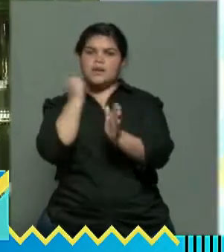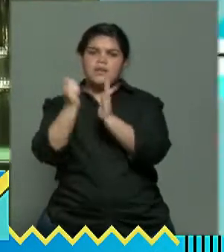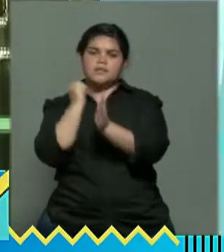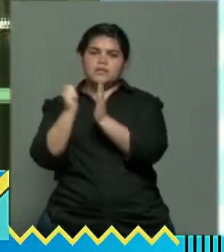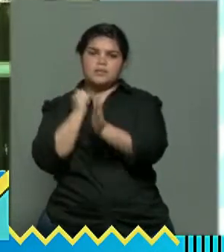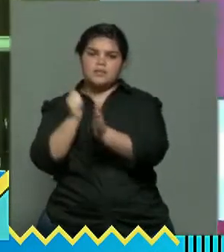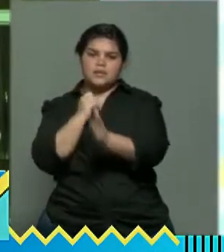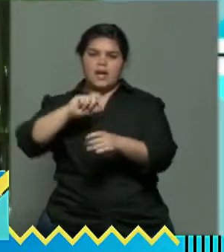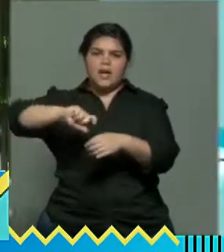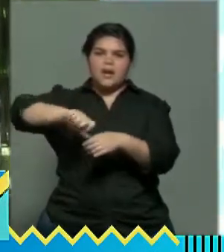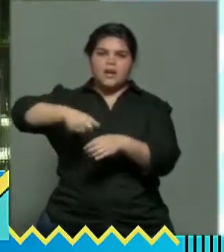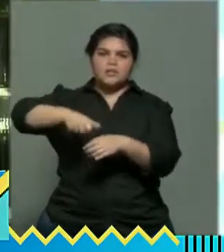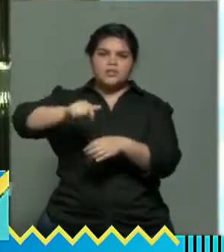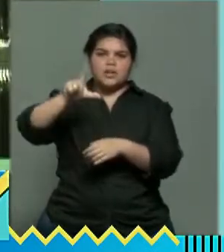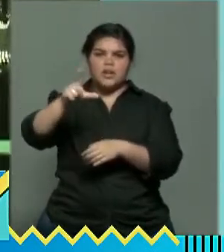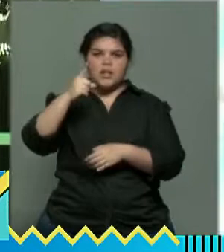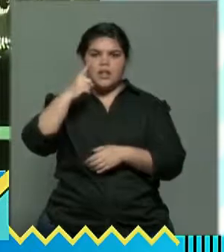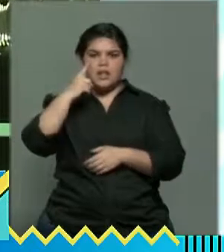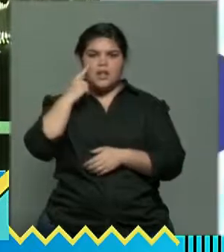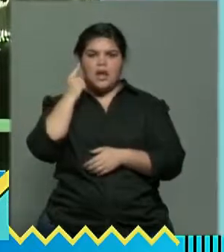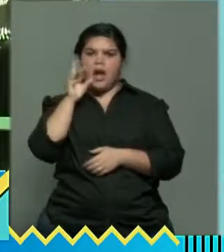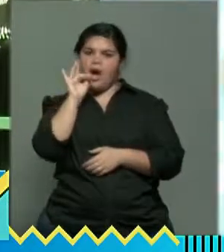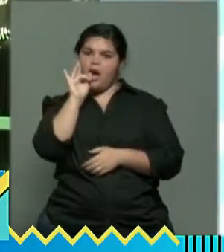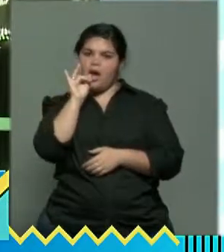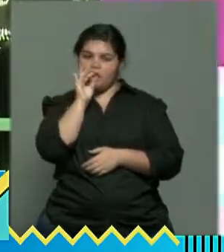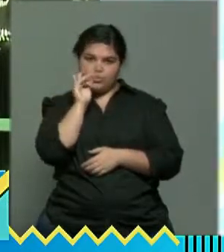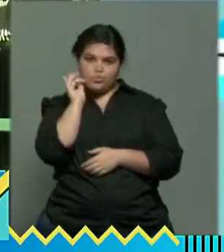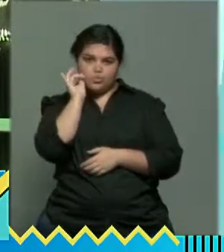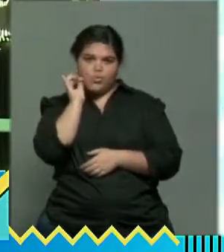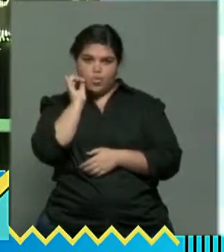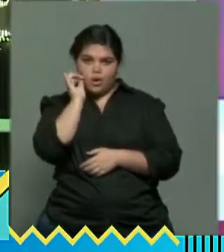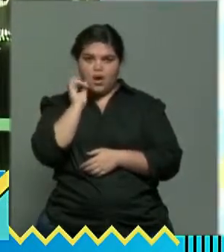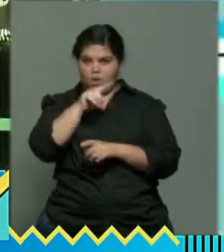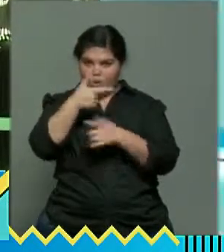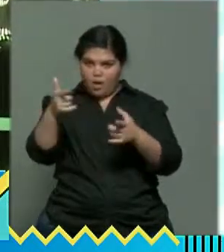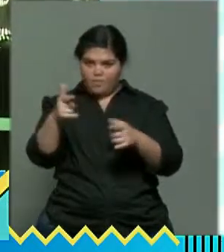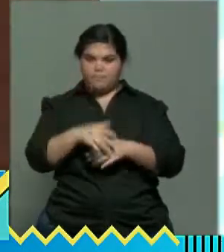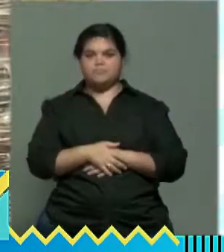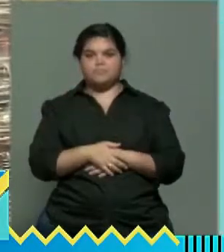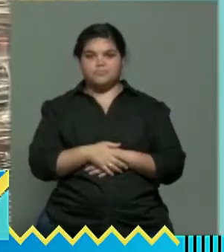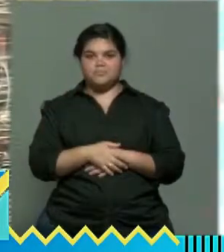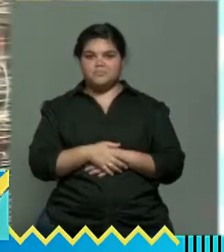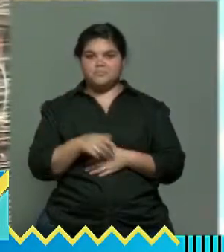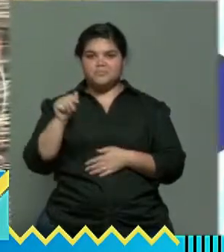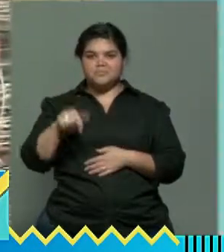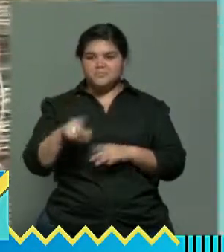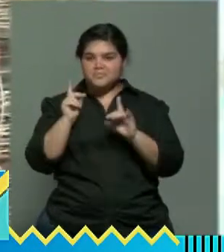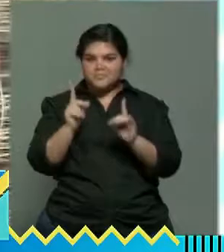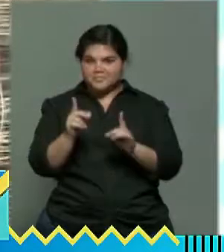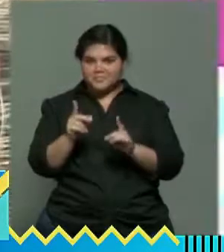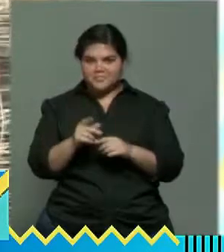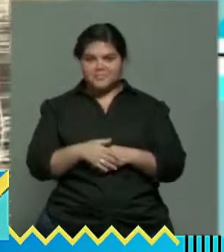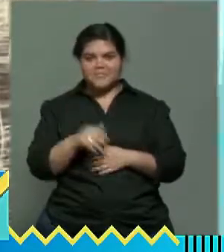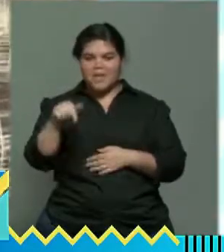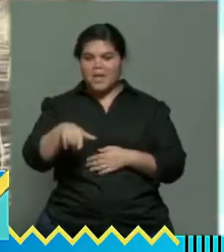gaseosas light o cero. Que de alguna manera, al hacer esto, el